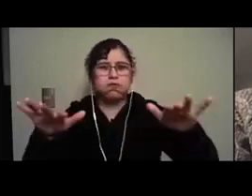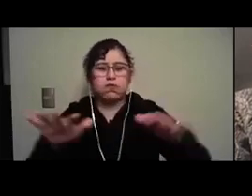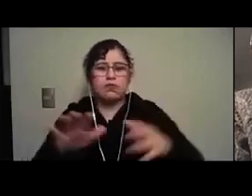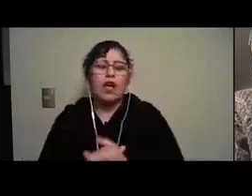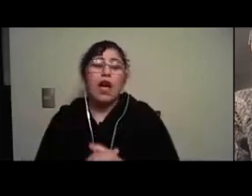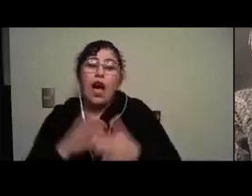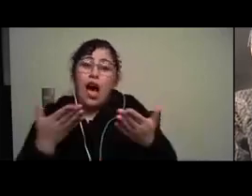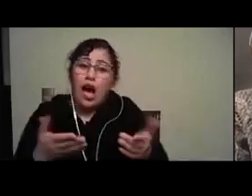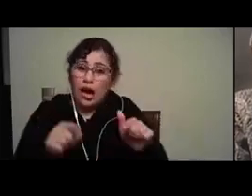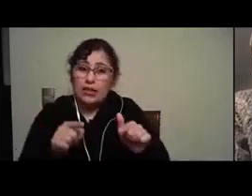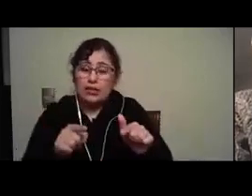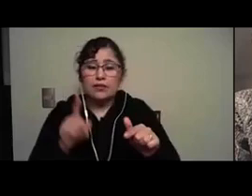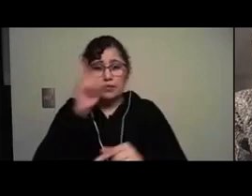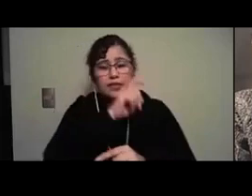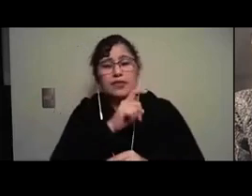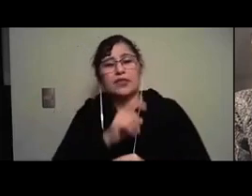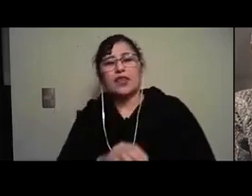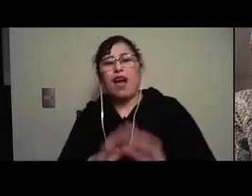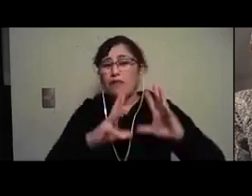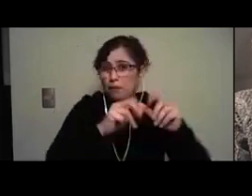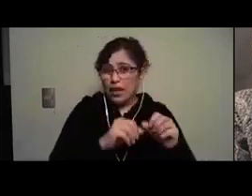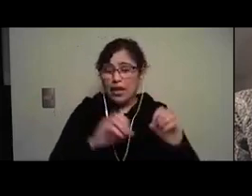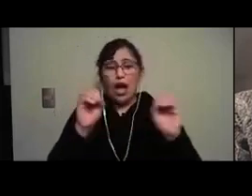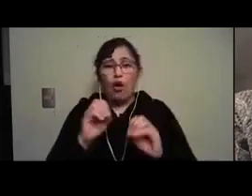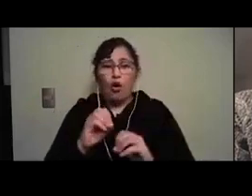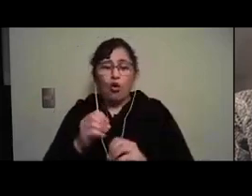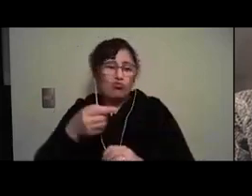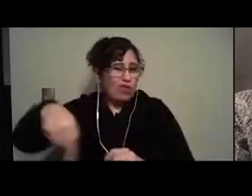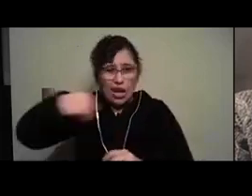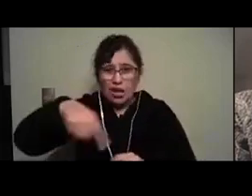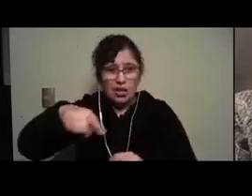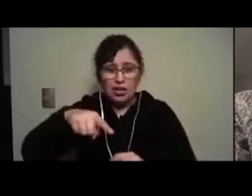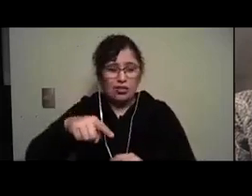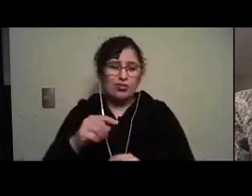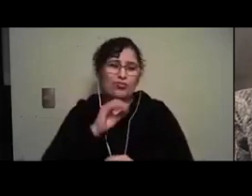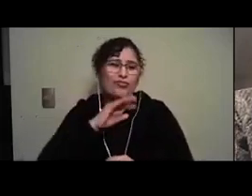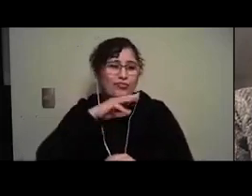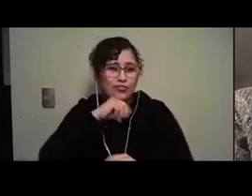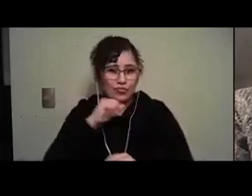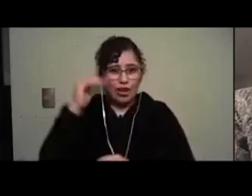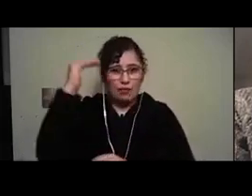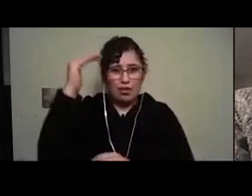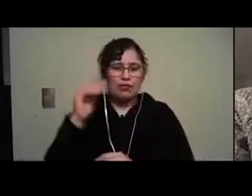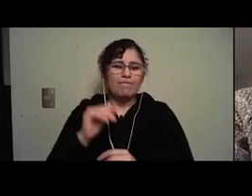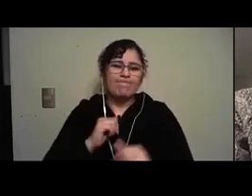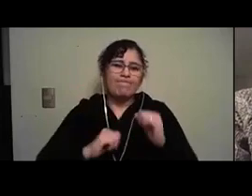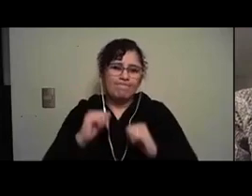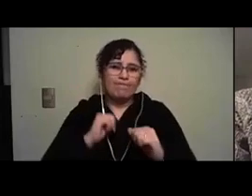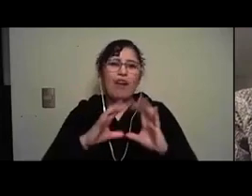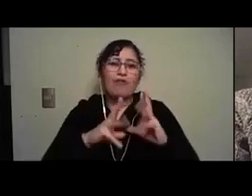que hace muy difícil para ellos y para las familias poder sobrellevar las cuarentenas. ¿Ya?